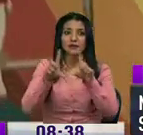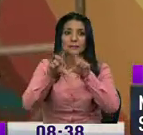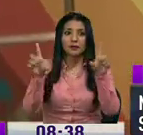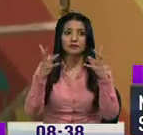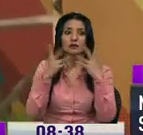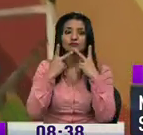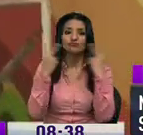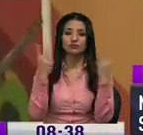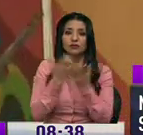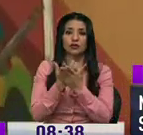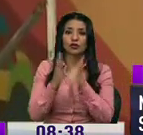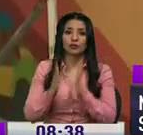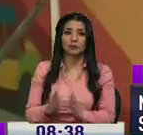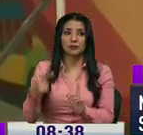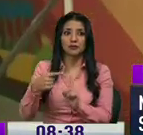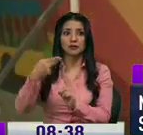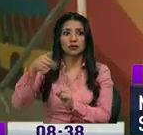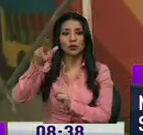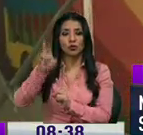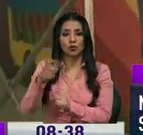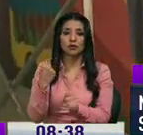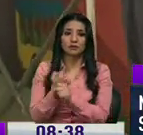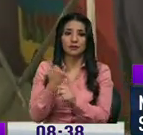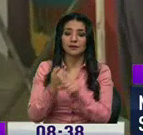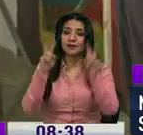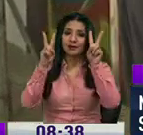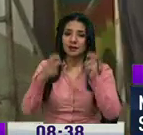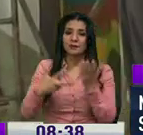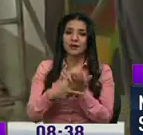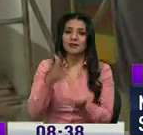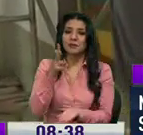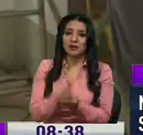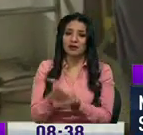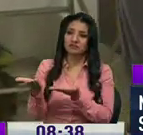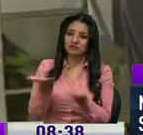y del economista Hugo Vallejo, que trabaja acá en el tema de los terminales, que nos